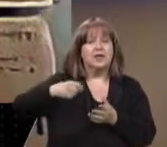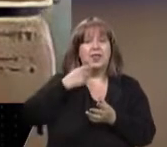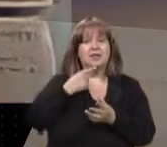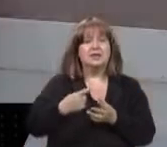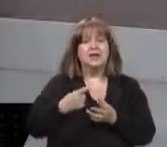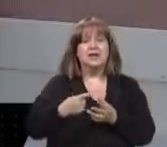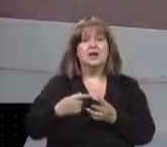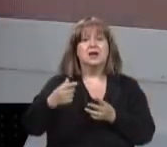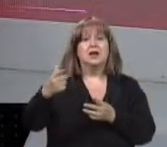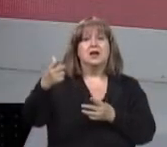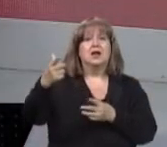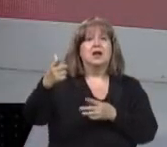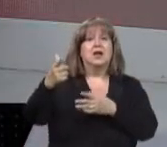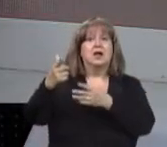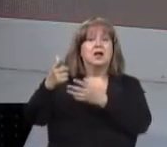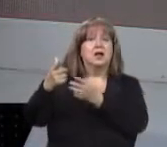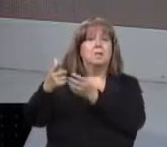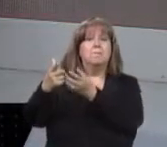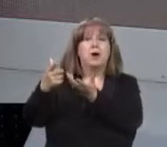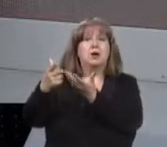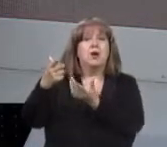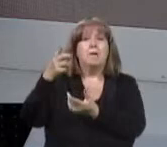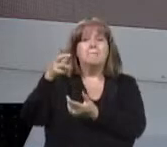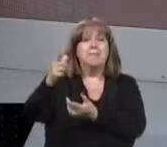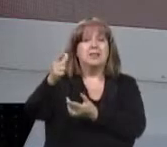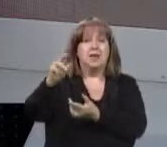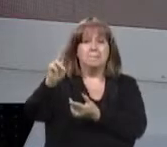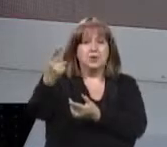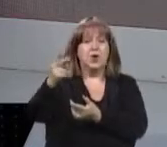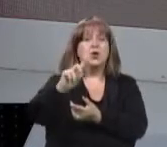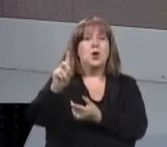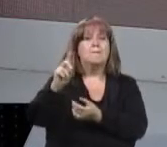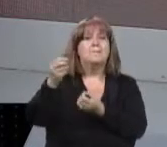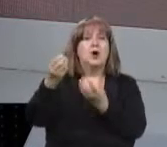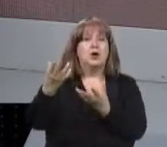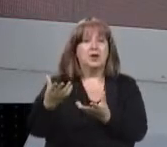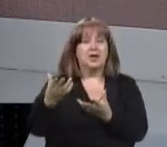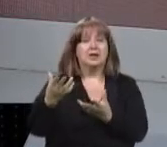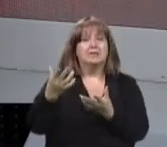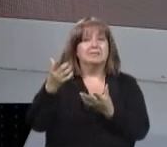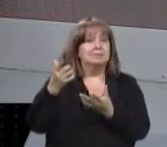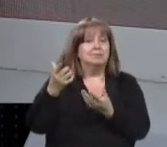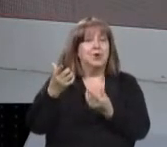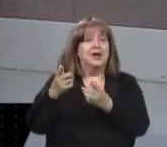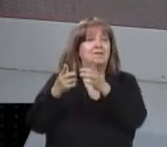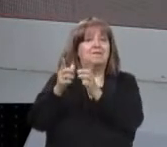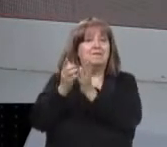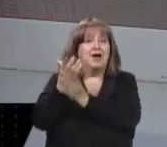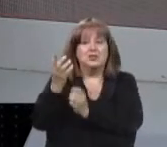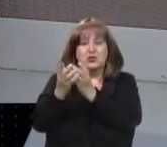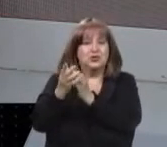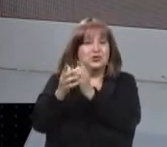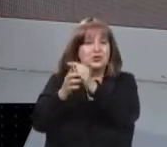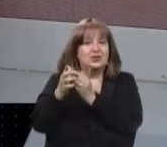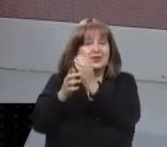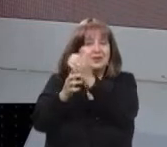no lograron matarla por razones ajenas a su voluntad. Y por otro lado, dice, el modo en que se ejecutó la maniobra investigada refleja la